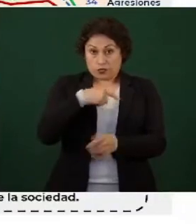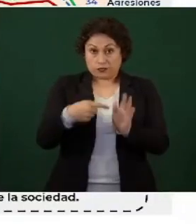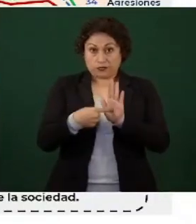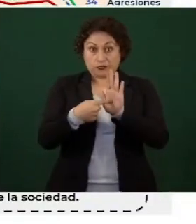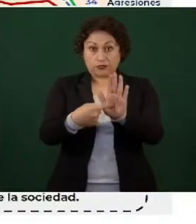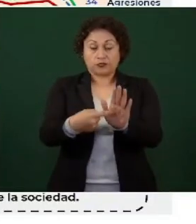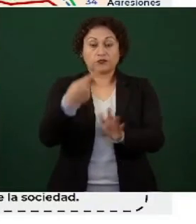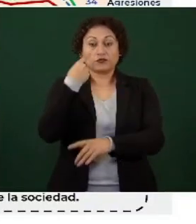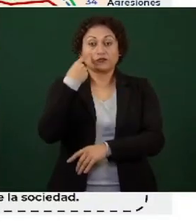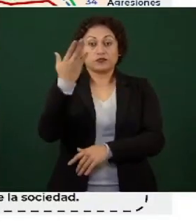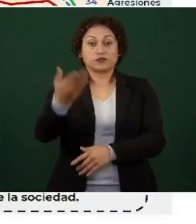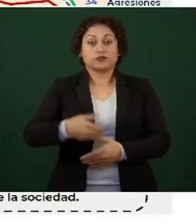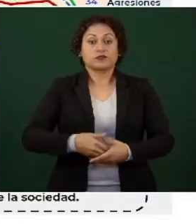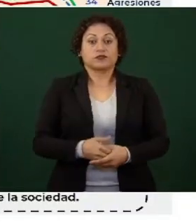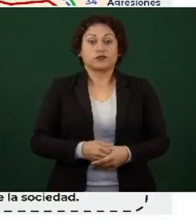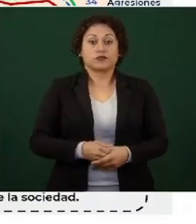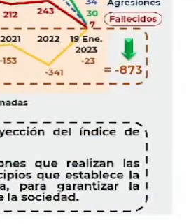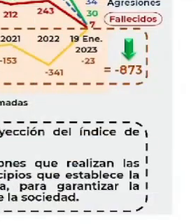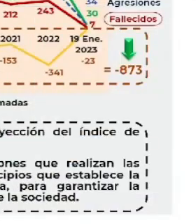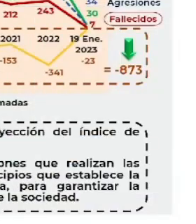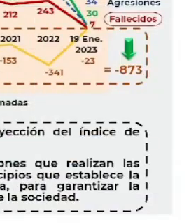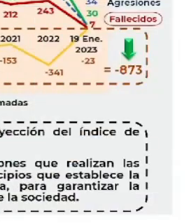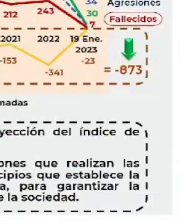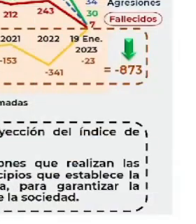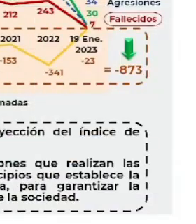Del 22.